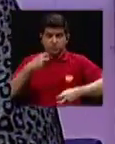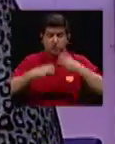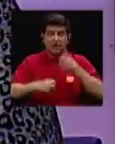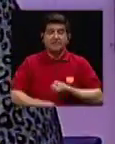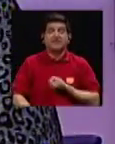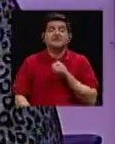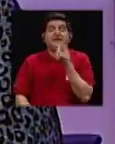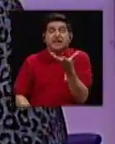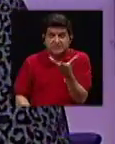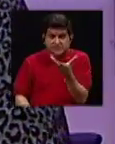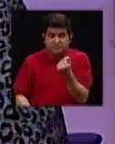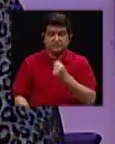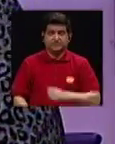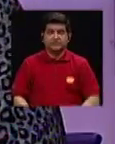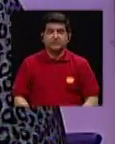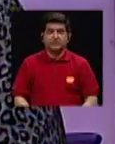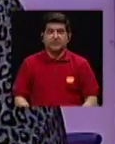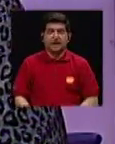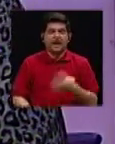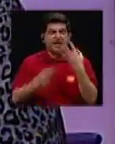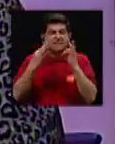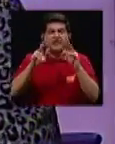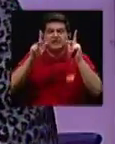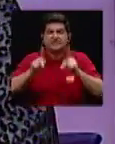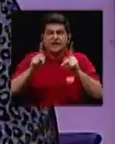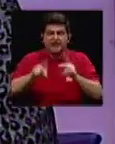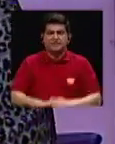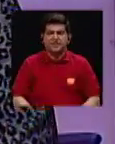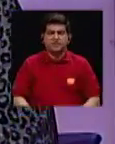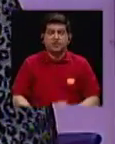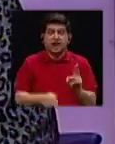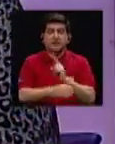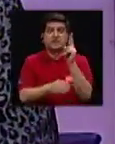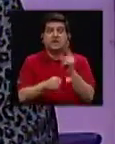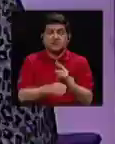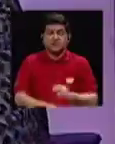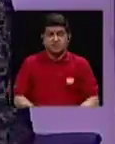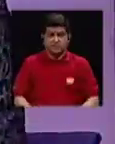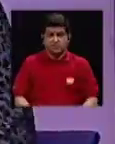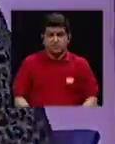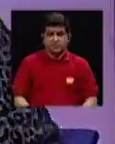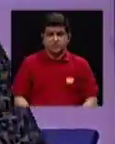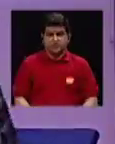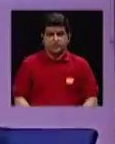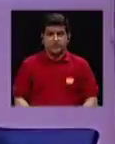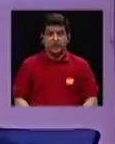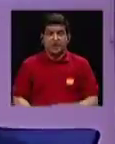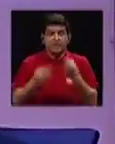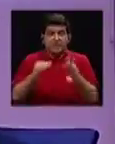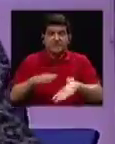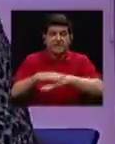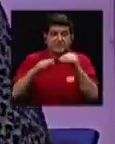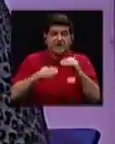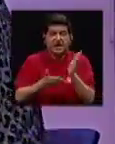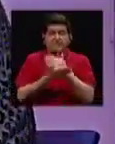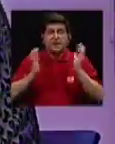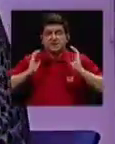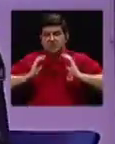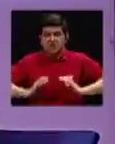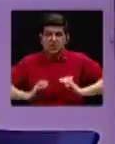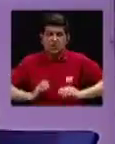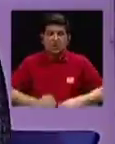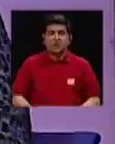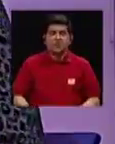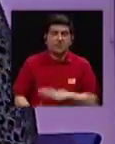en mi comprensión son crímenes expresivos o sea porque claro lo que busca la gente el sentido común es la utilidad Ah para sacar